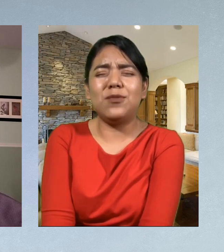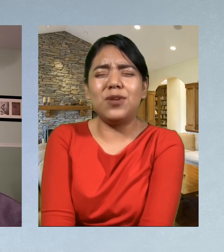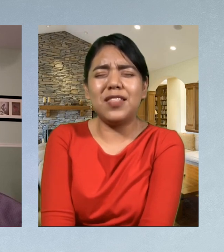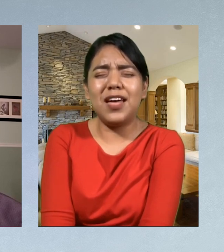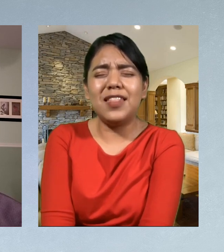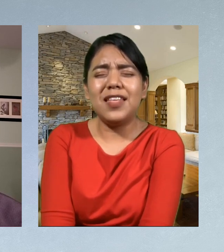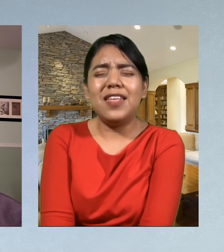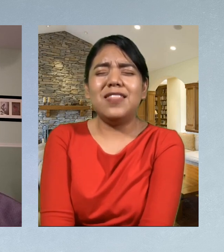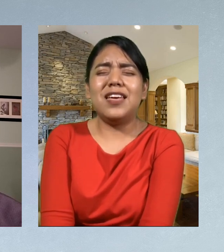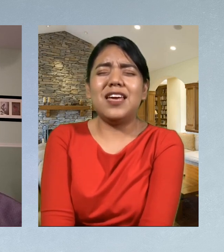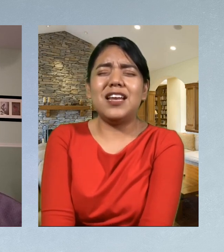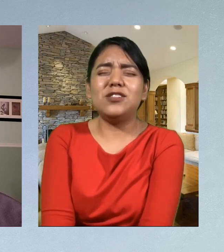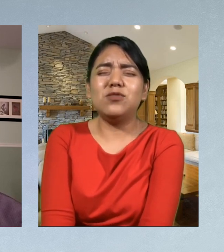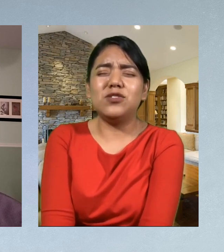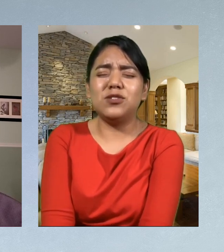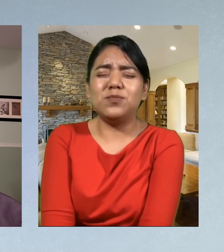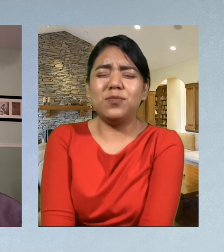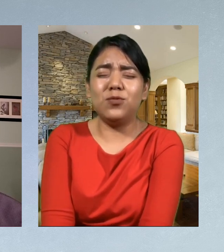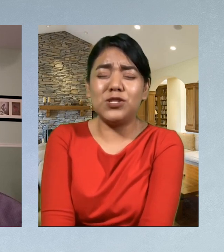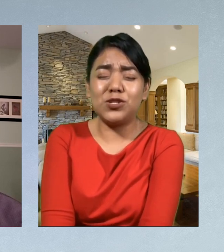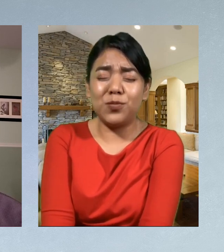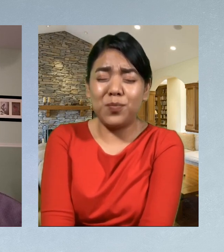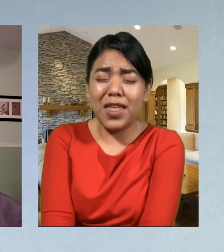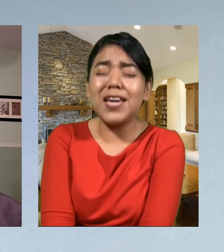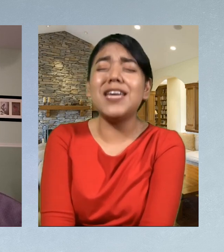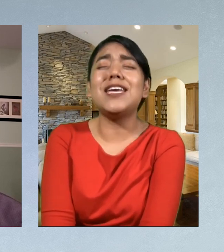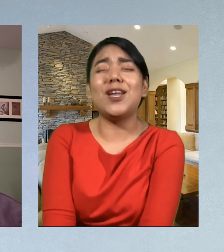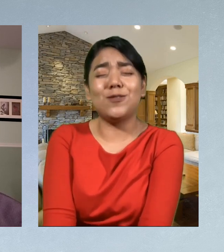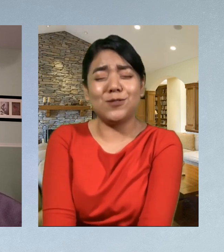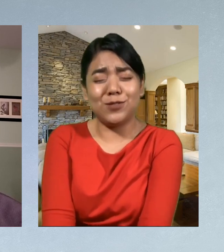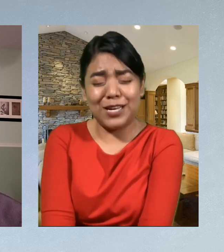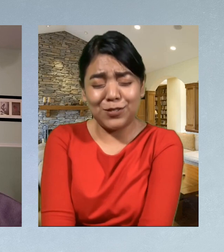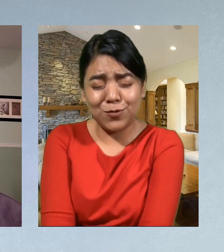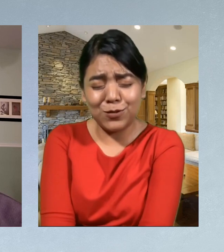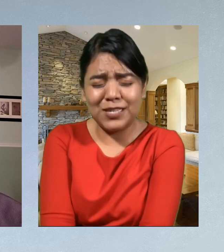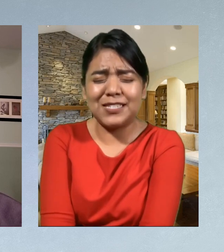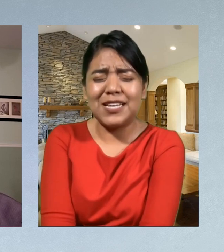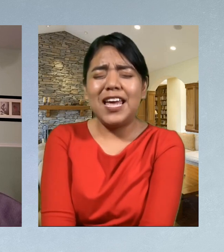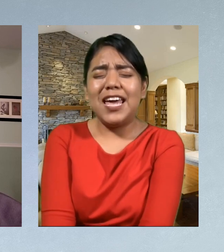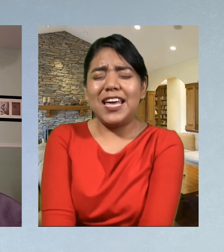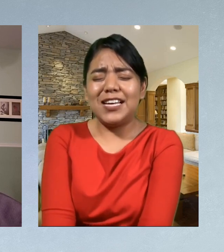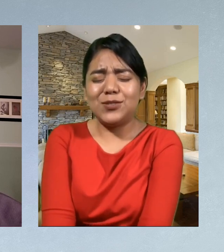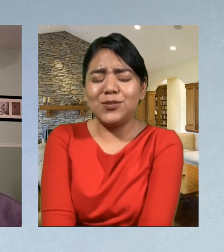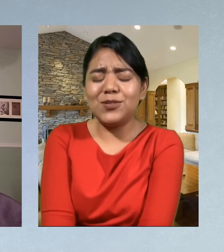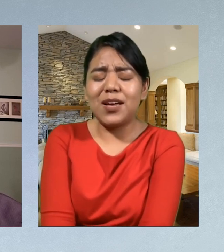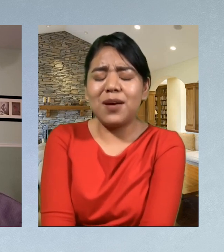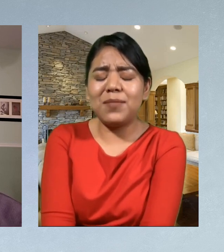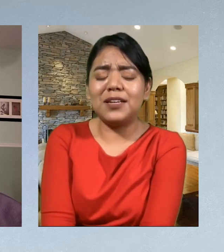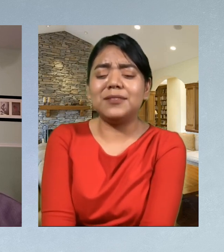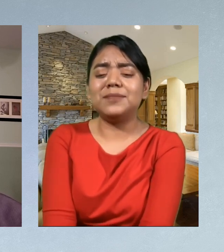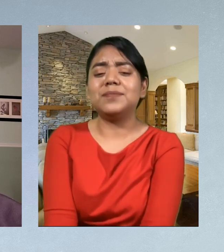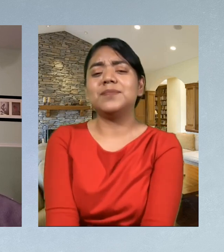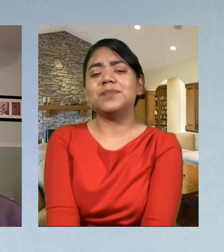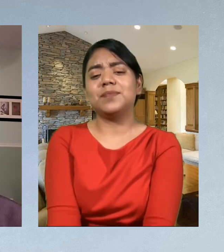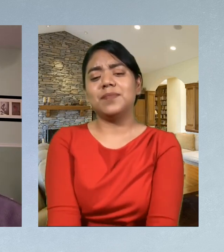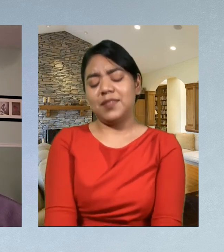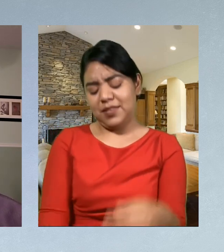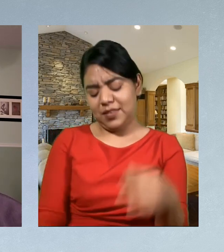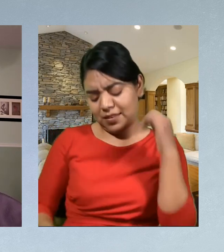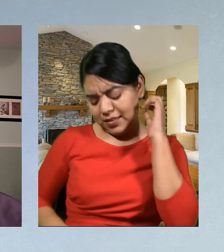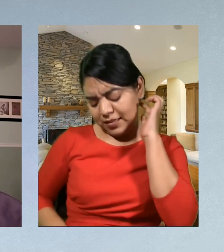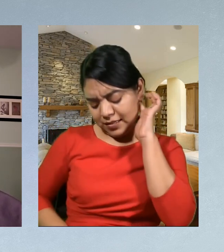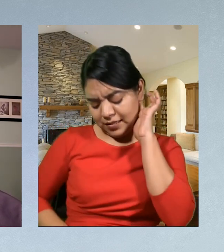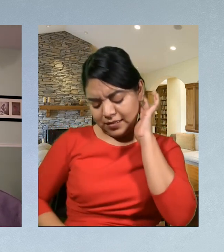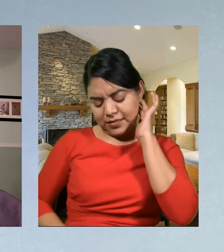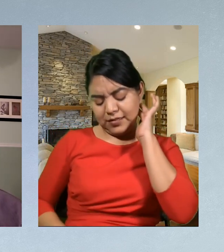la seguridad de que eres nuestro Padre y que nos escuchas. Amén. En Jesús, amén.